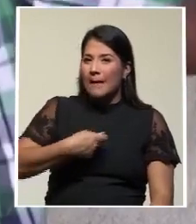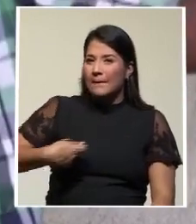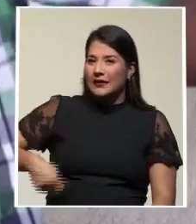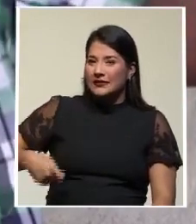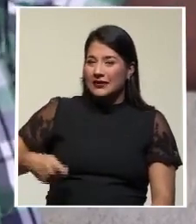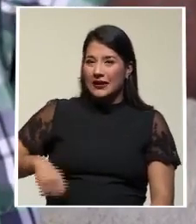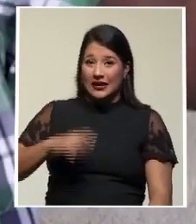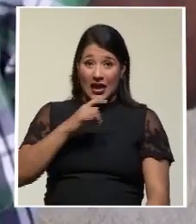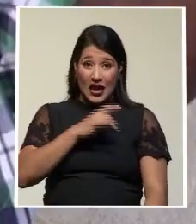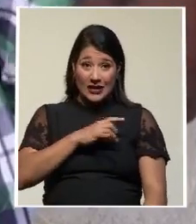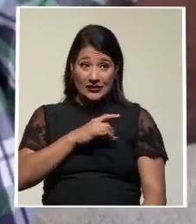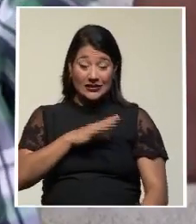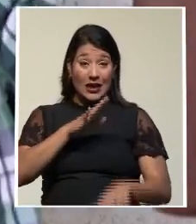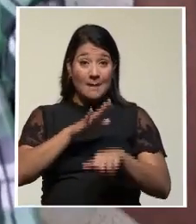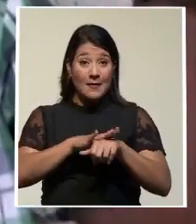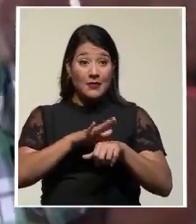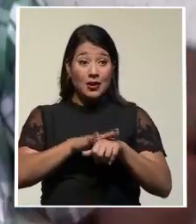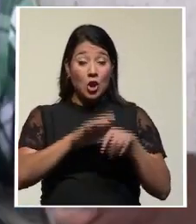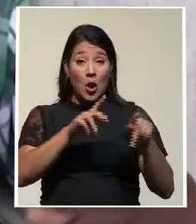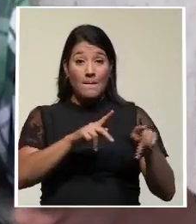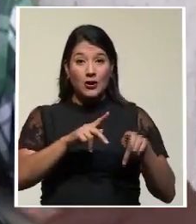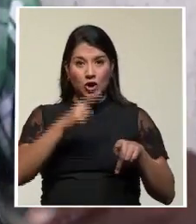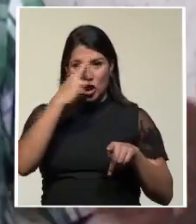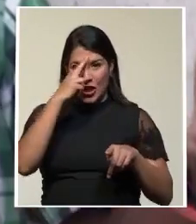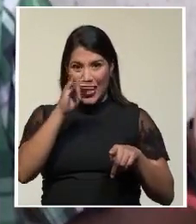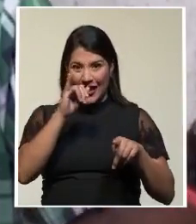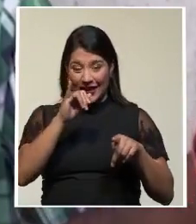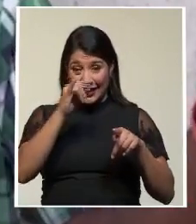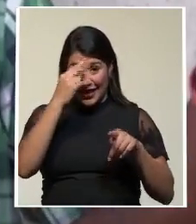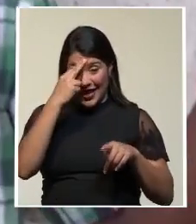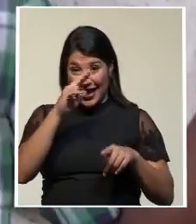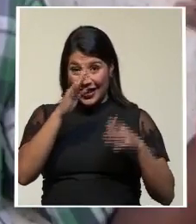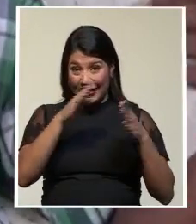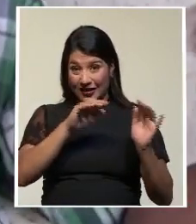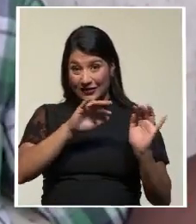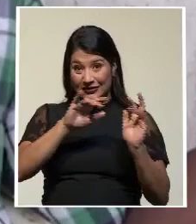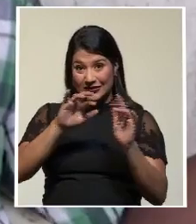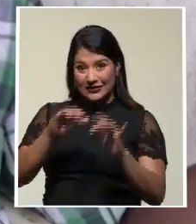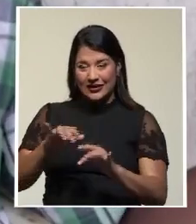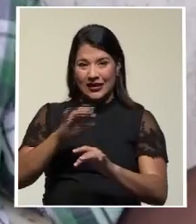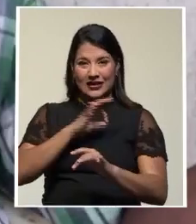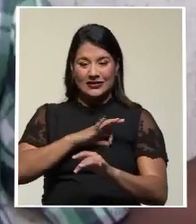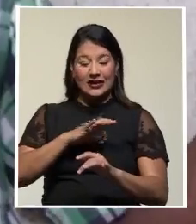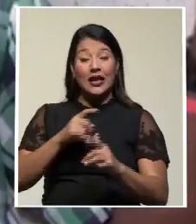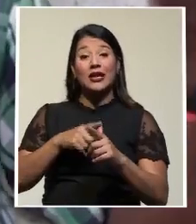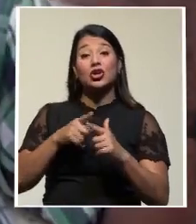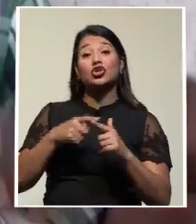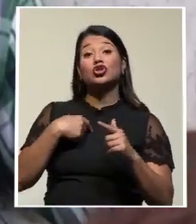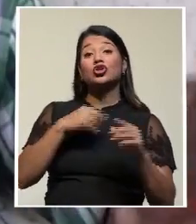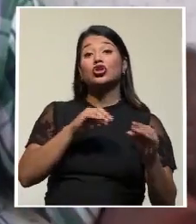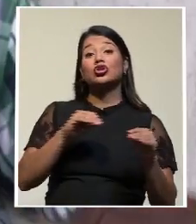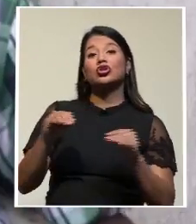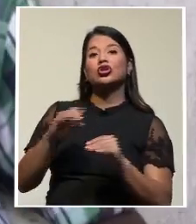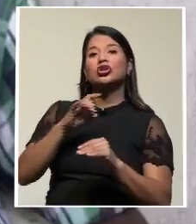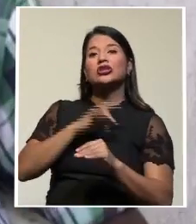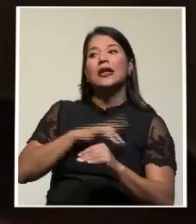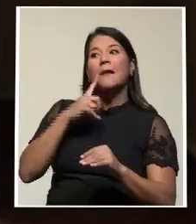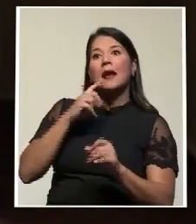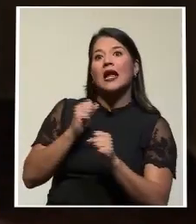abrió la puerta por todo el mundo, venía a Chile. Después yo voy a Chile para hacer algo de